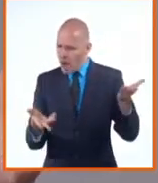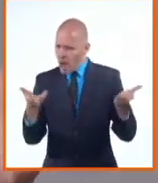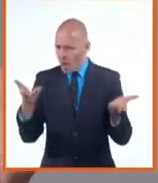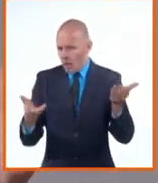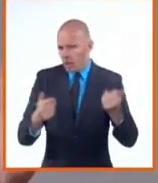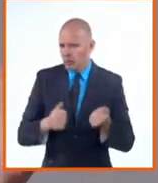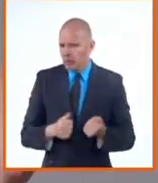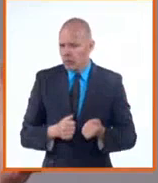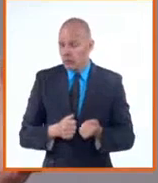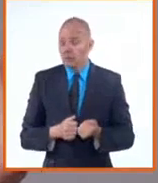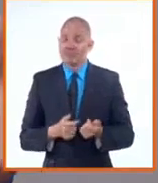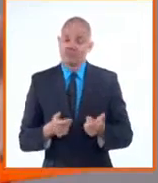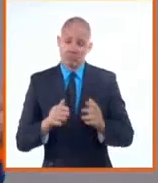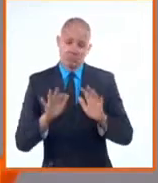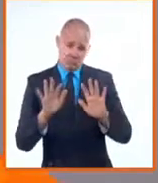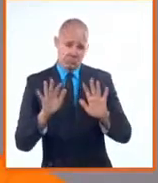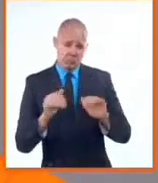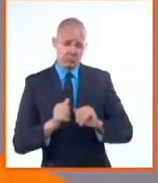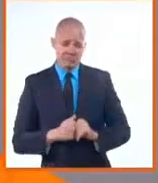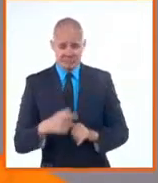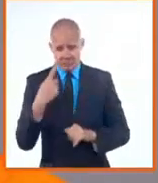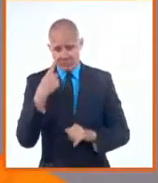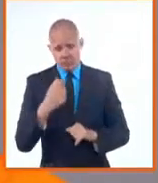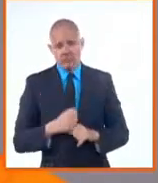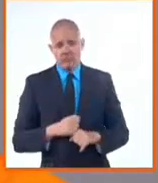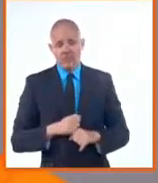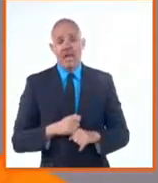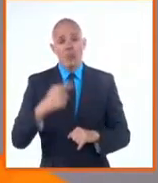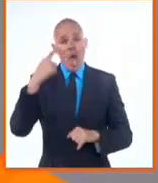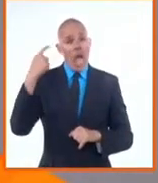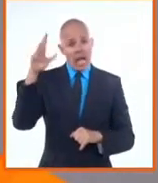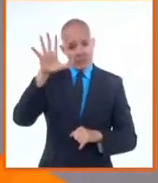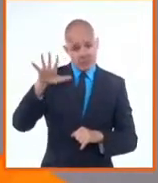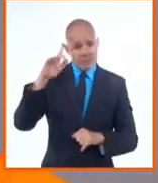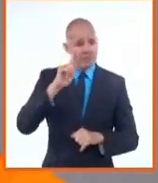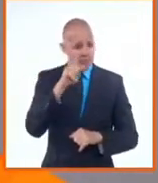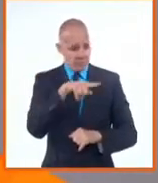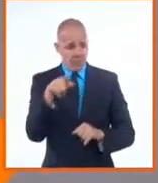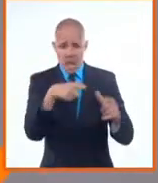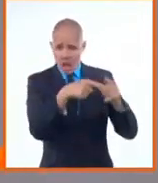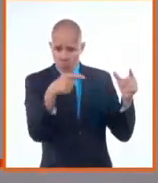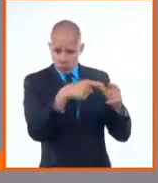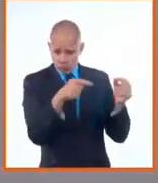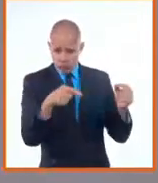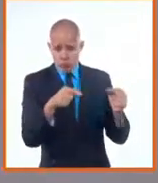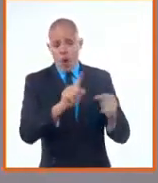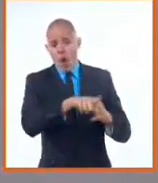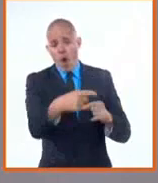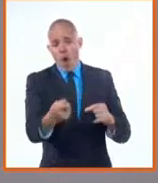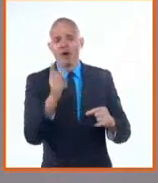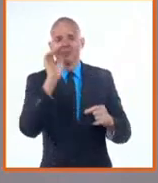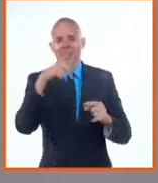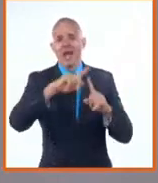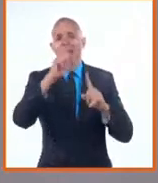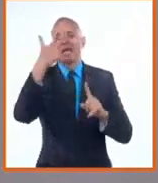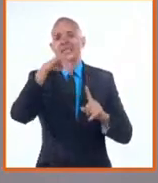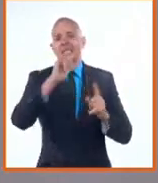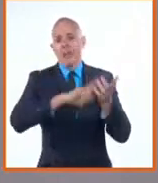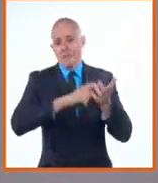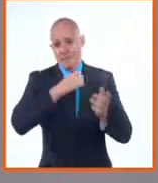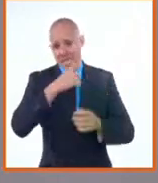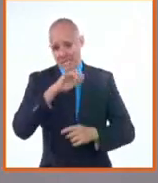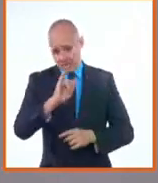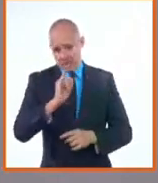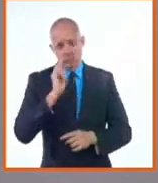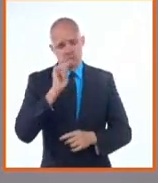muy fácil en primer lugar porque en primer lugar porque tenemos hoy una fortaleza que hace años no teníamos